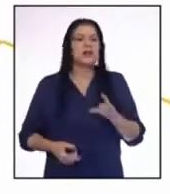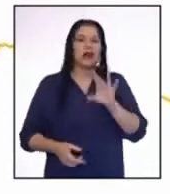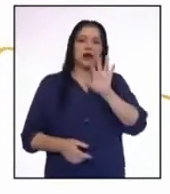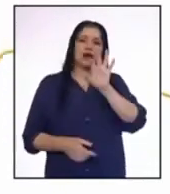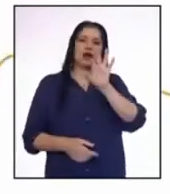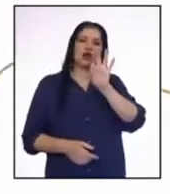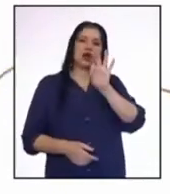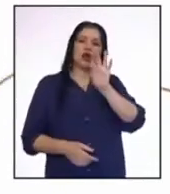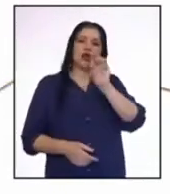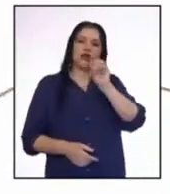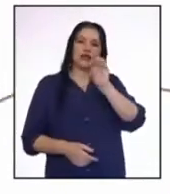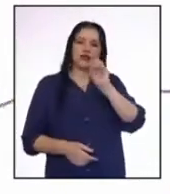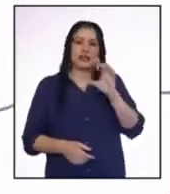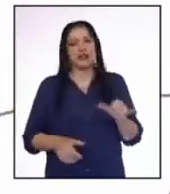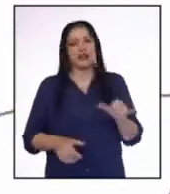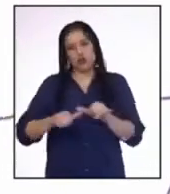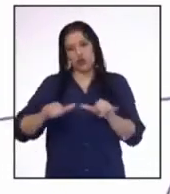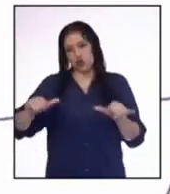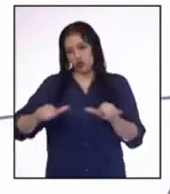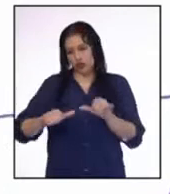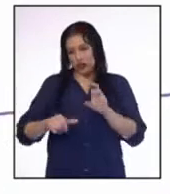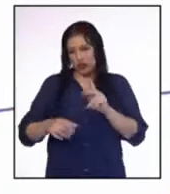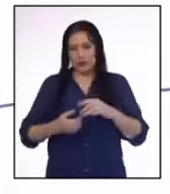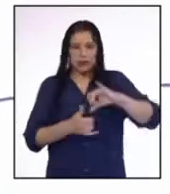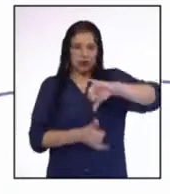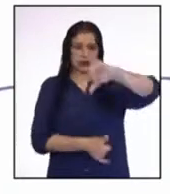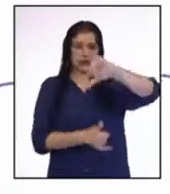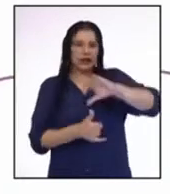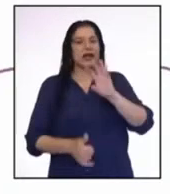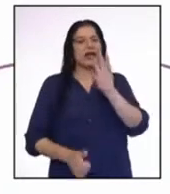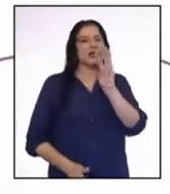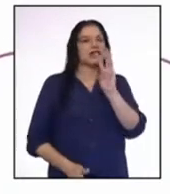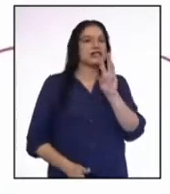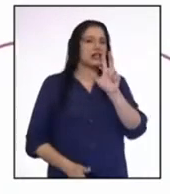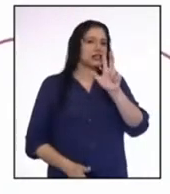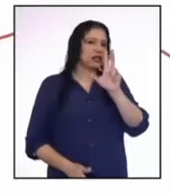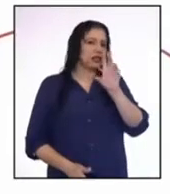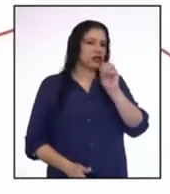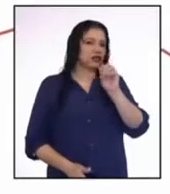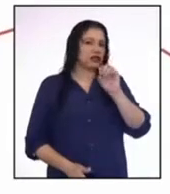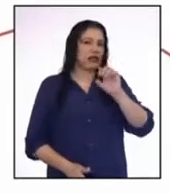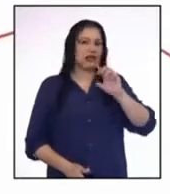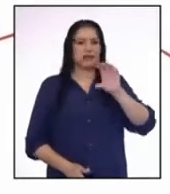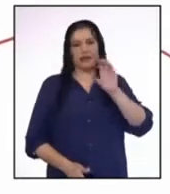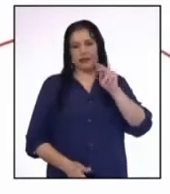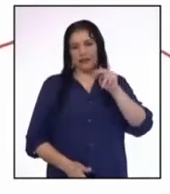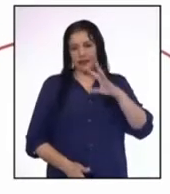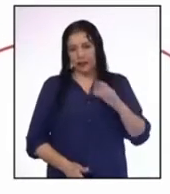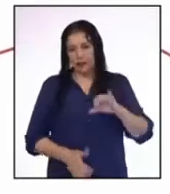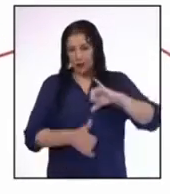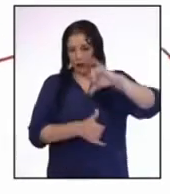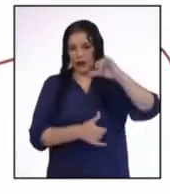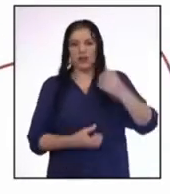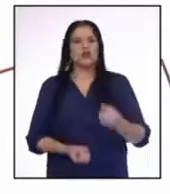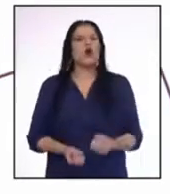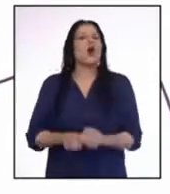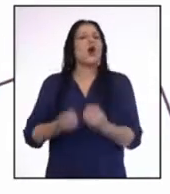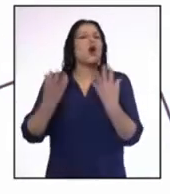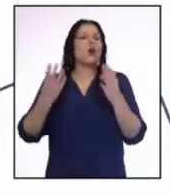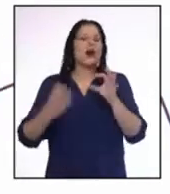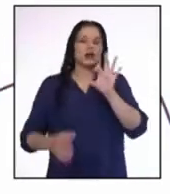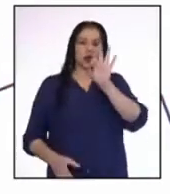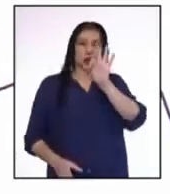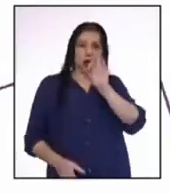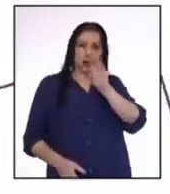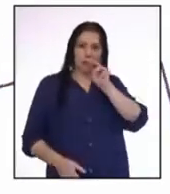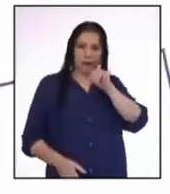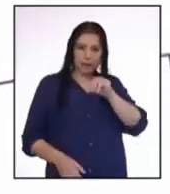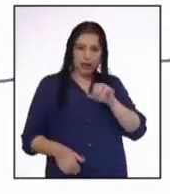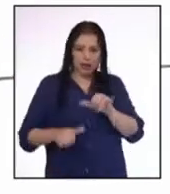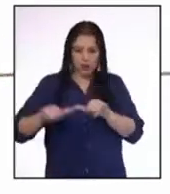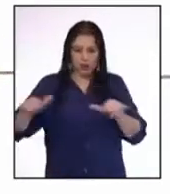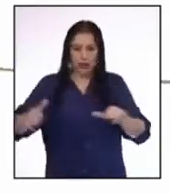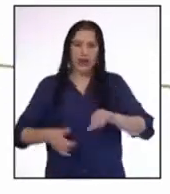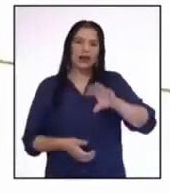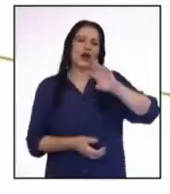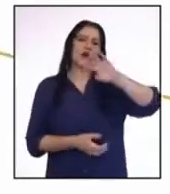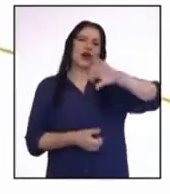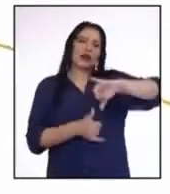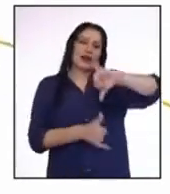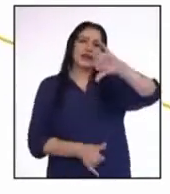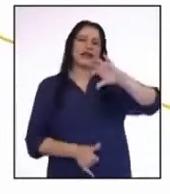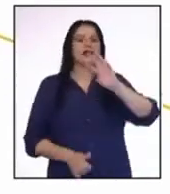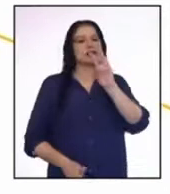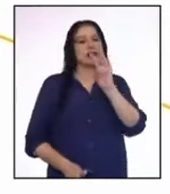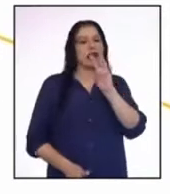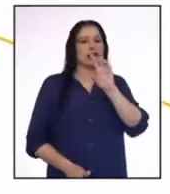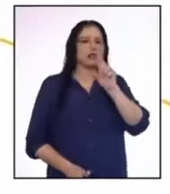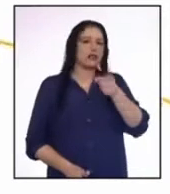900 centímetros de largo y 630 centímetros de ancho, lo que equivale a 9 metros de largo y 6,3